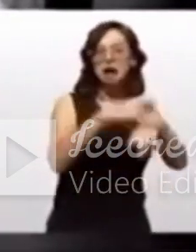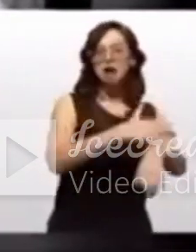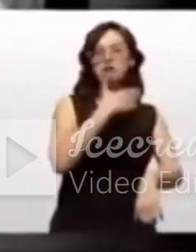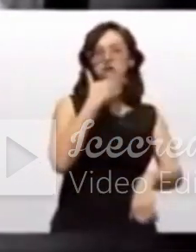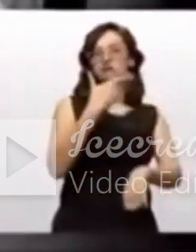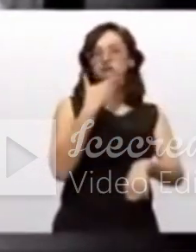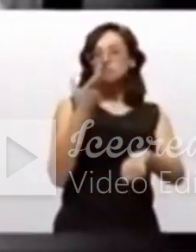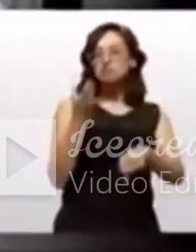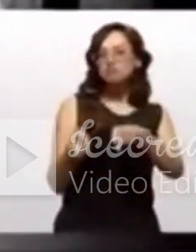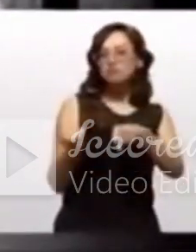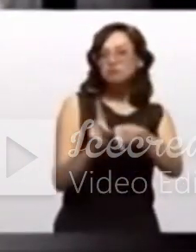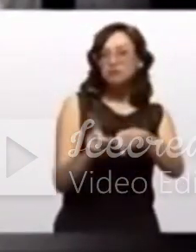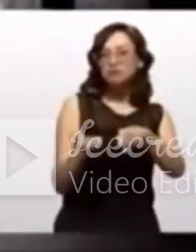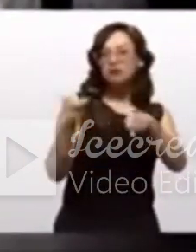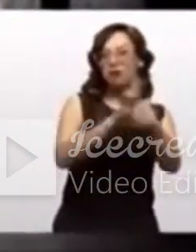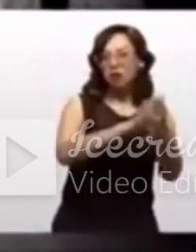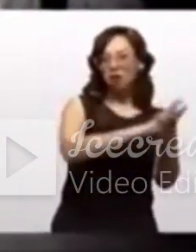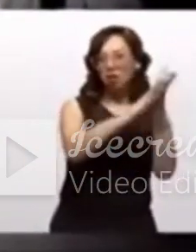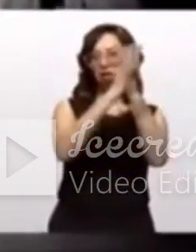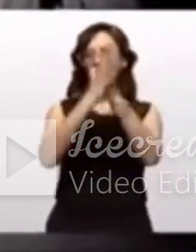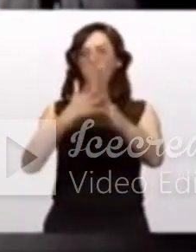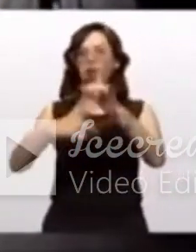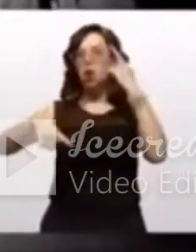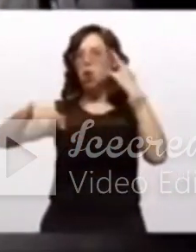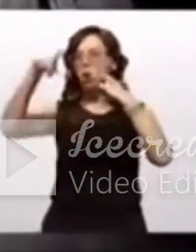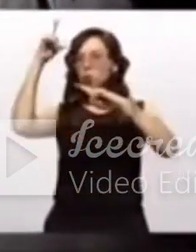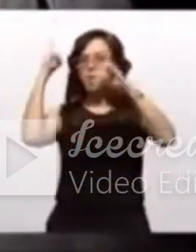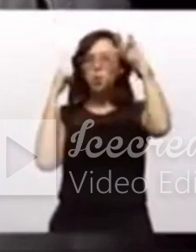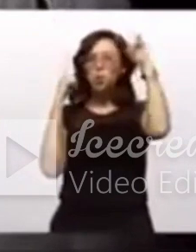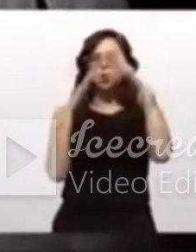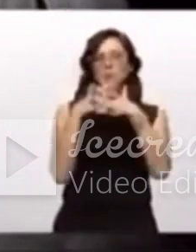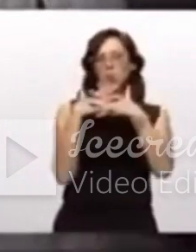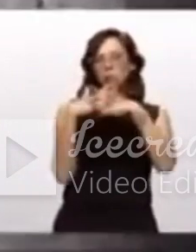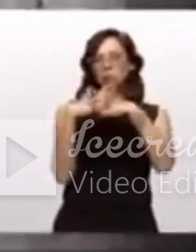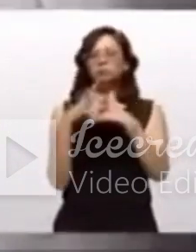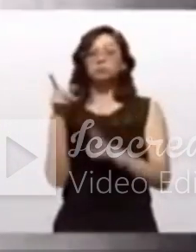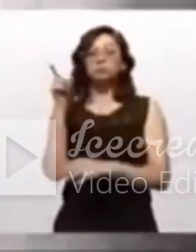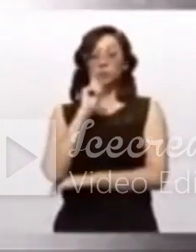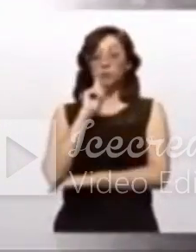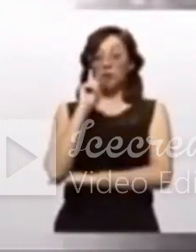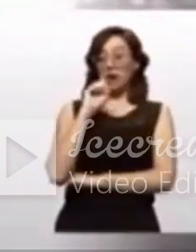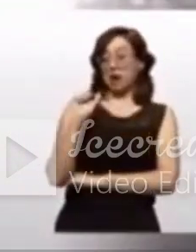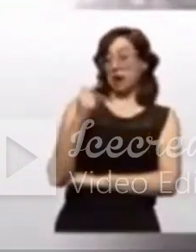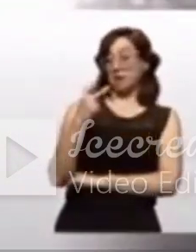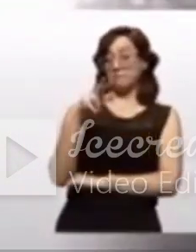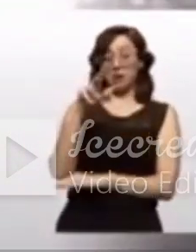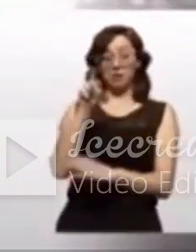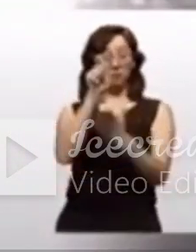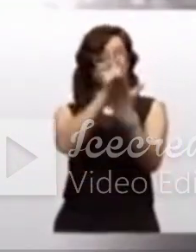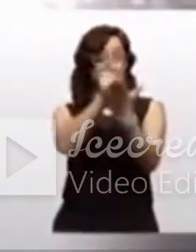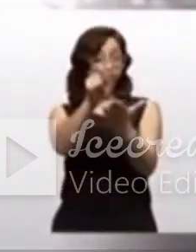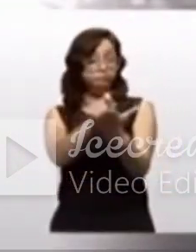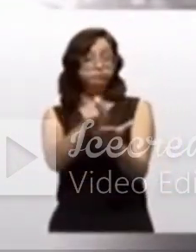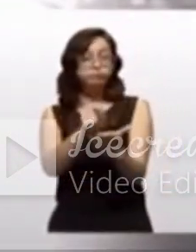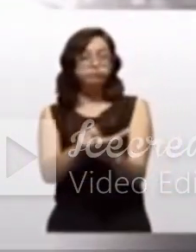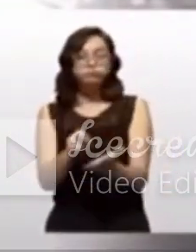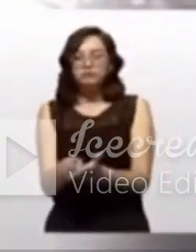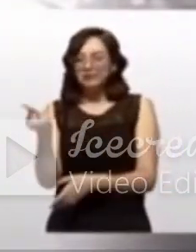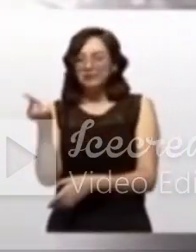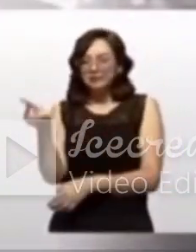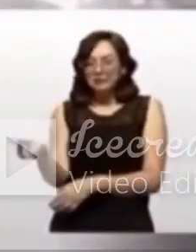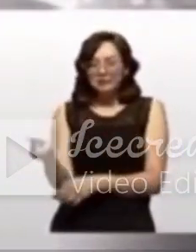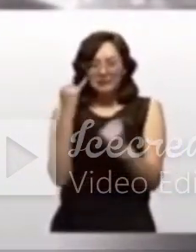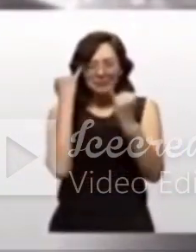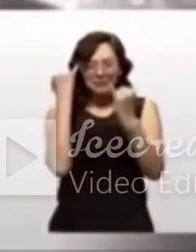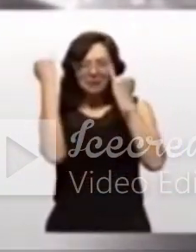los límites de la locura. Amparo Dávila trazó un sendero único en nuestras letras y con una perversa malicia